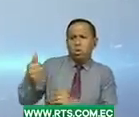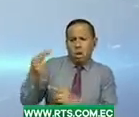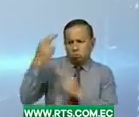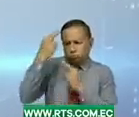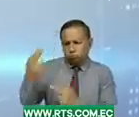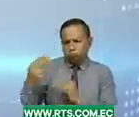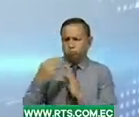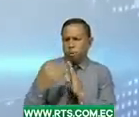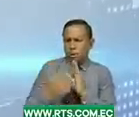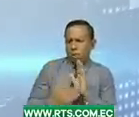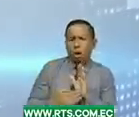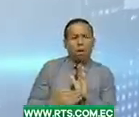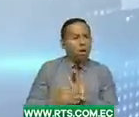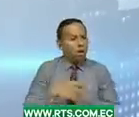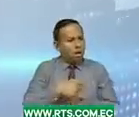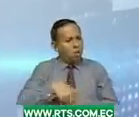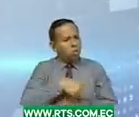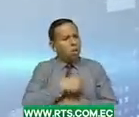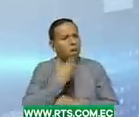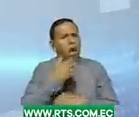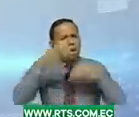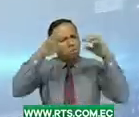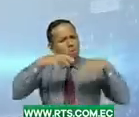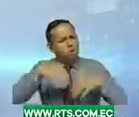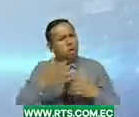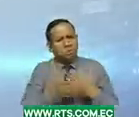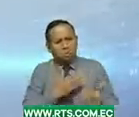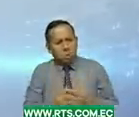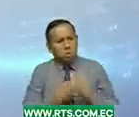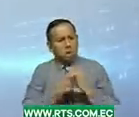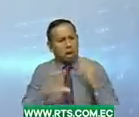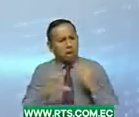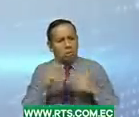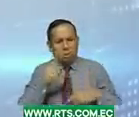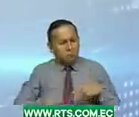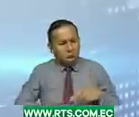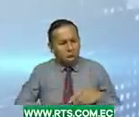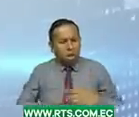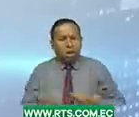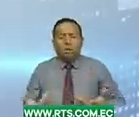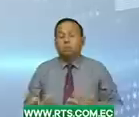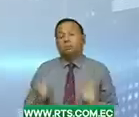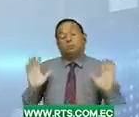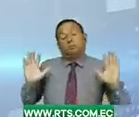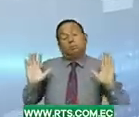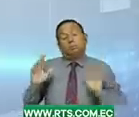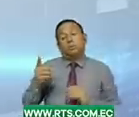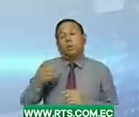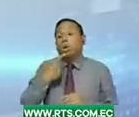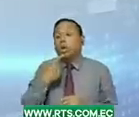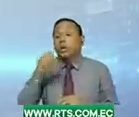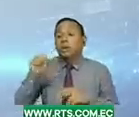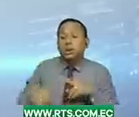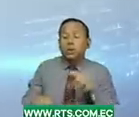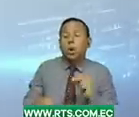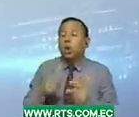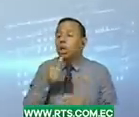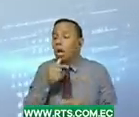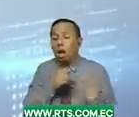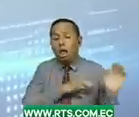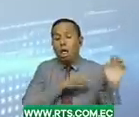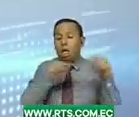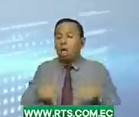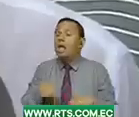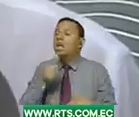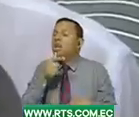diluvio, mantuvieron la medida ustedes, ¿no? Hay problemas en toda la ciudad. Quien tenía que analizar si fue prudente o no fue prudente llegar a estas